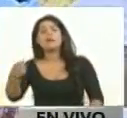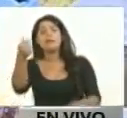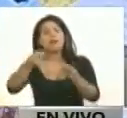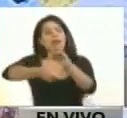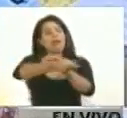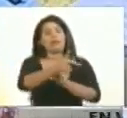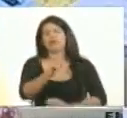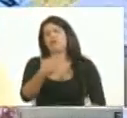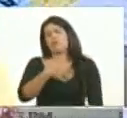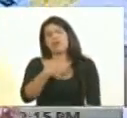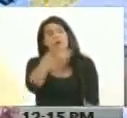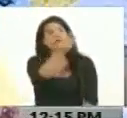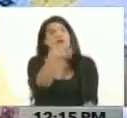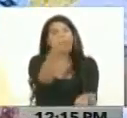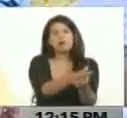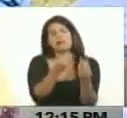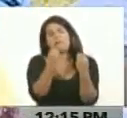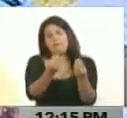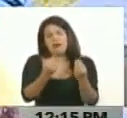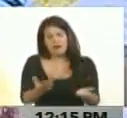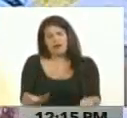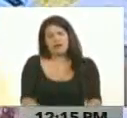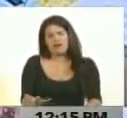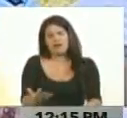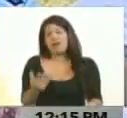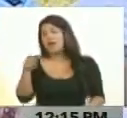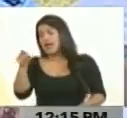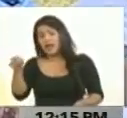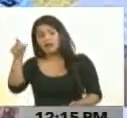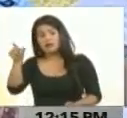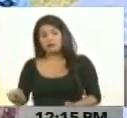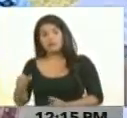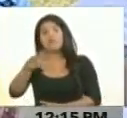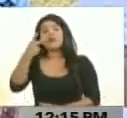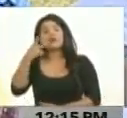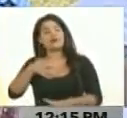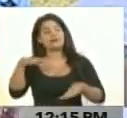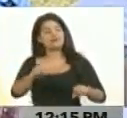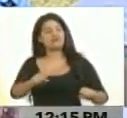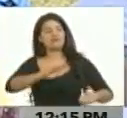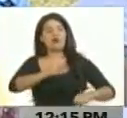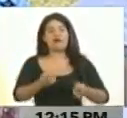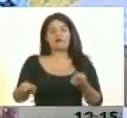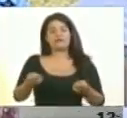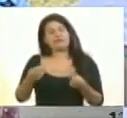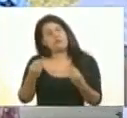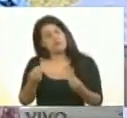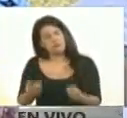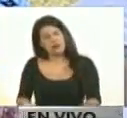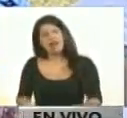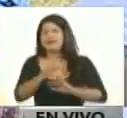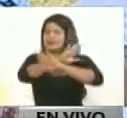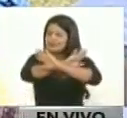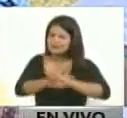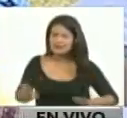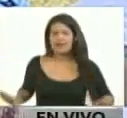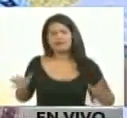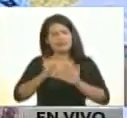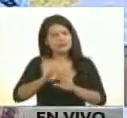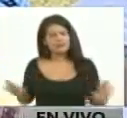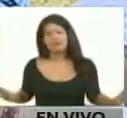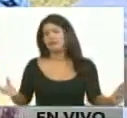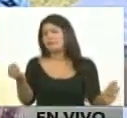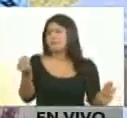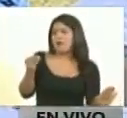para que esas personas quieran o pretendan obtener el poder por la fuerza. Basta ya de que fallezcan